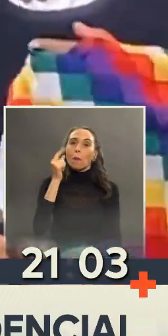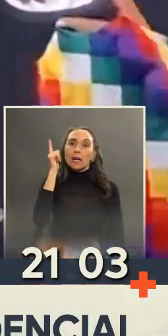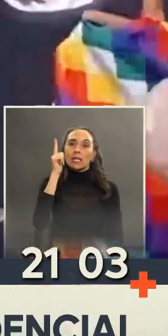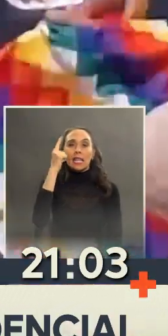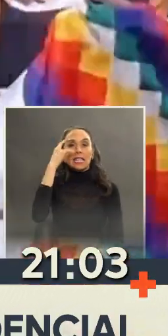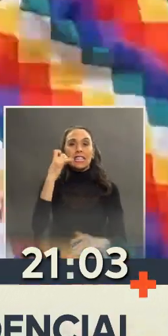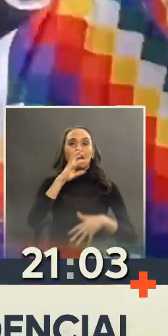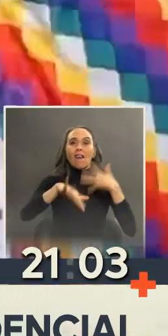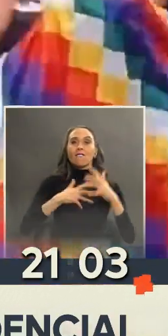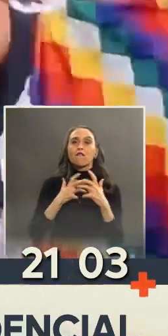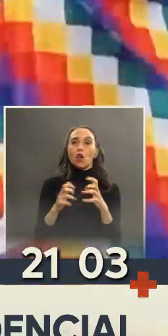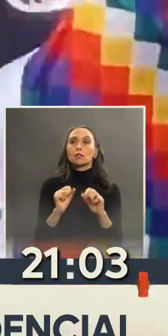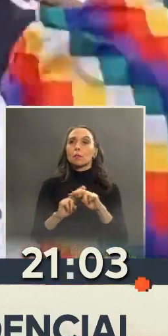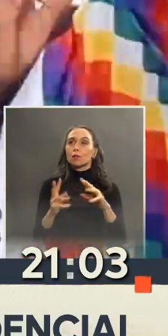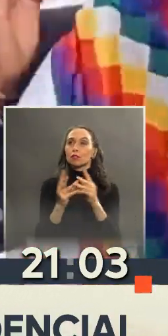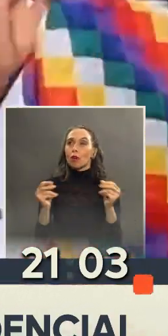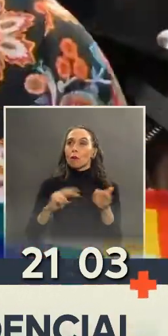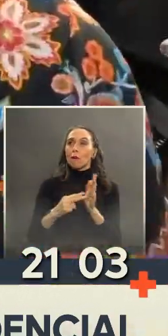resolver las dificultades.